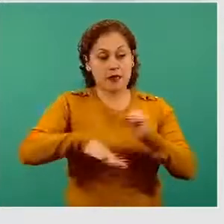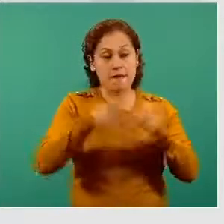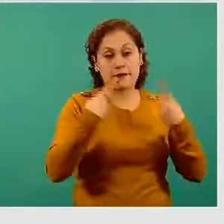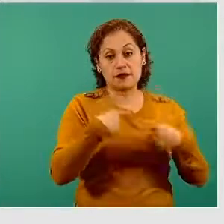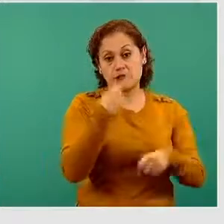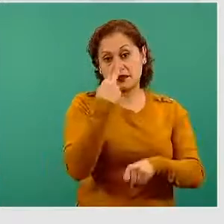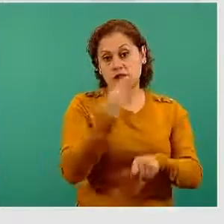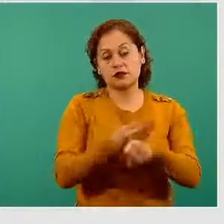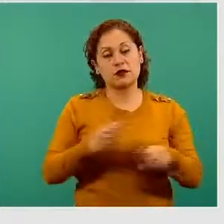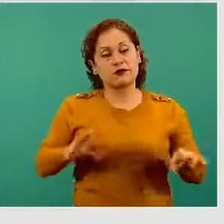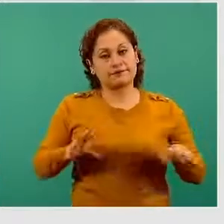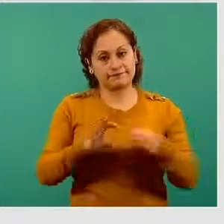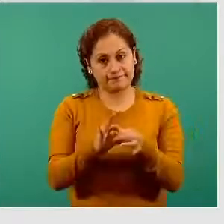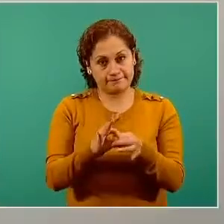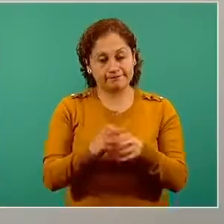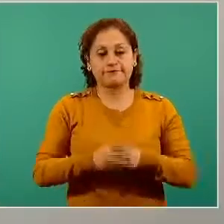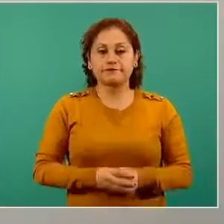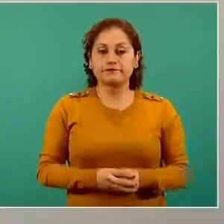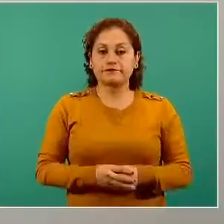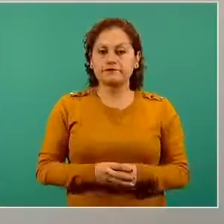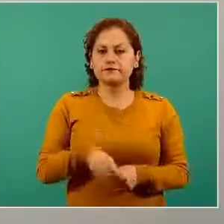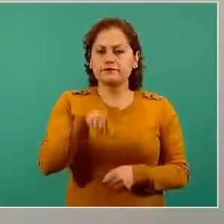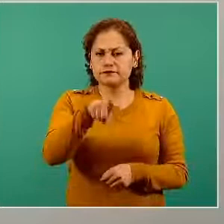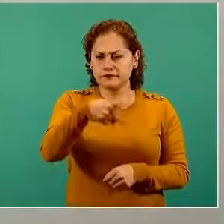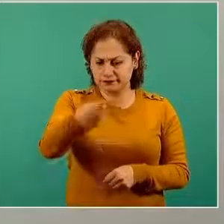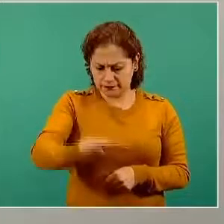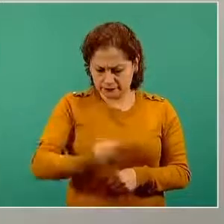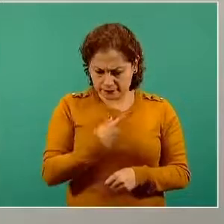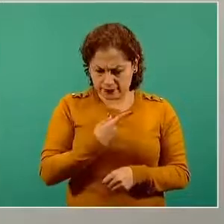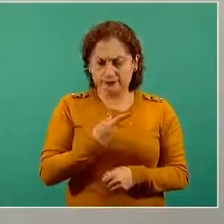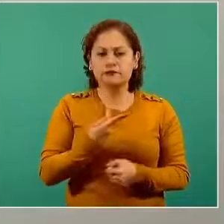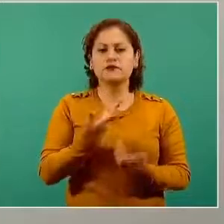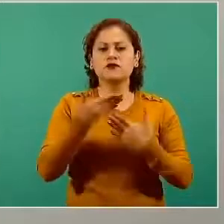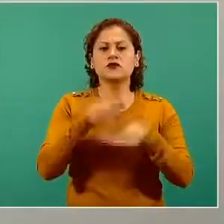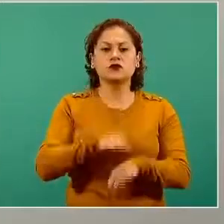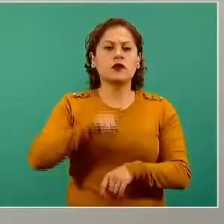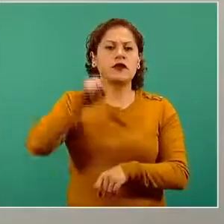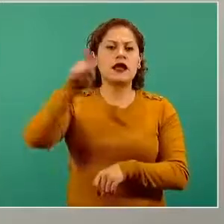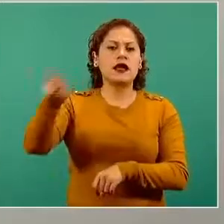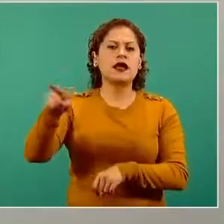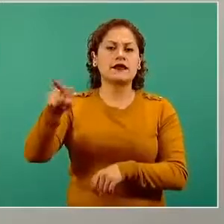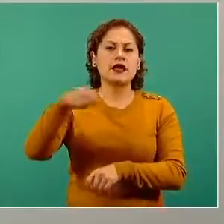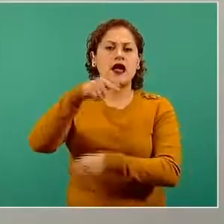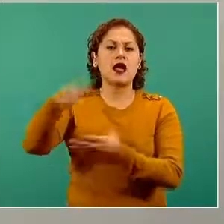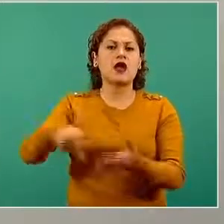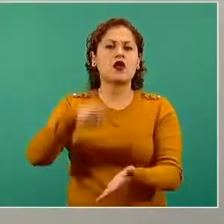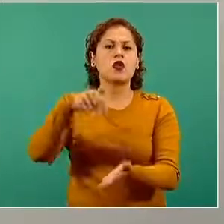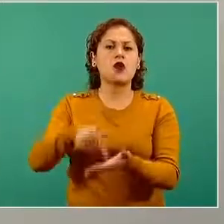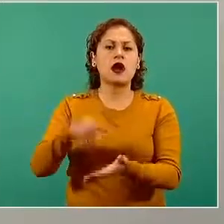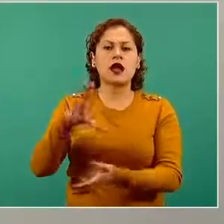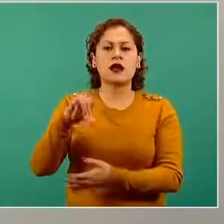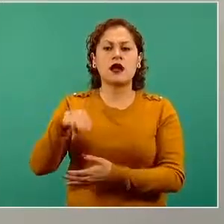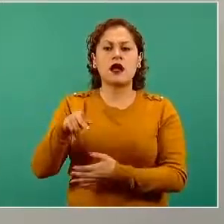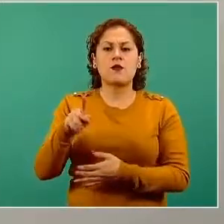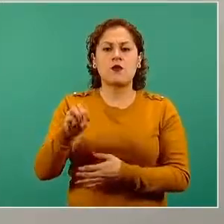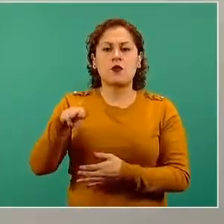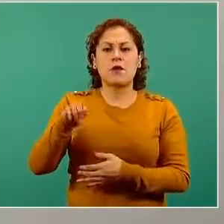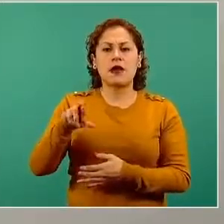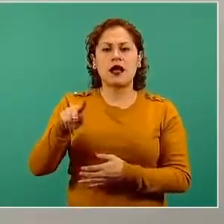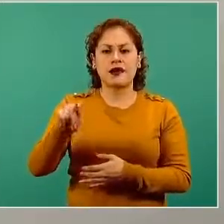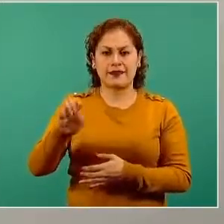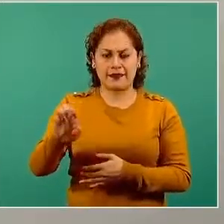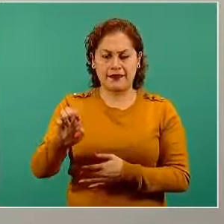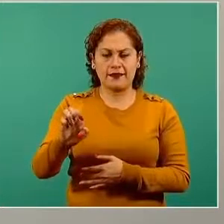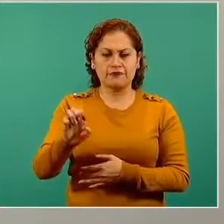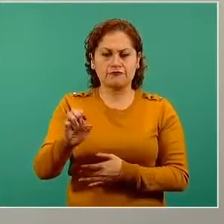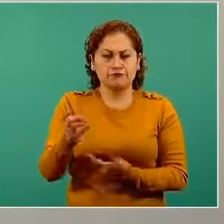de lo que puede haber sucedido en el campo Marte, de hecho, precisamente comentar, este ha